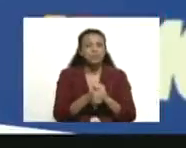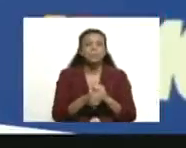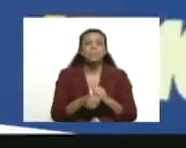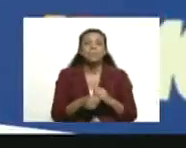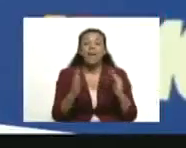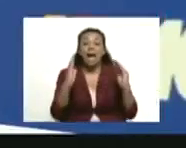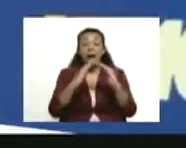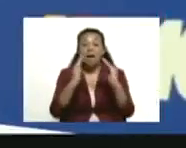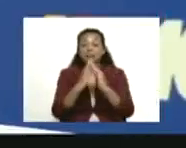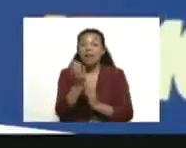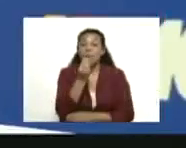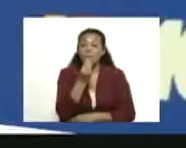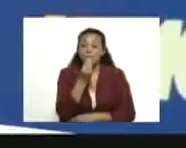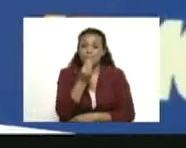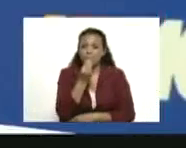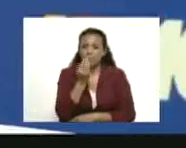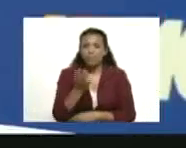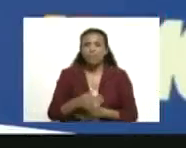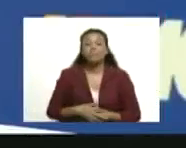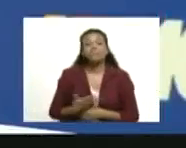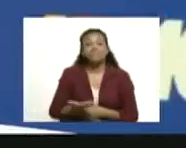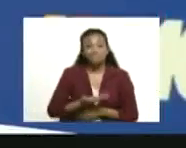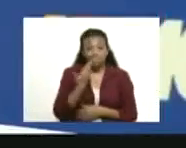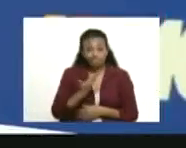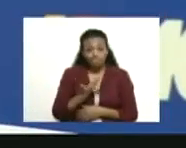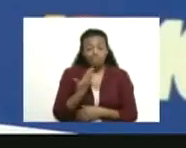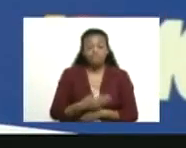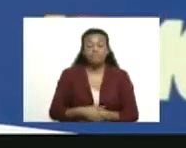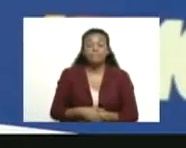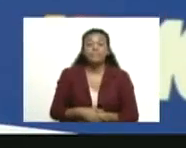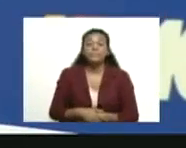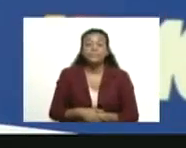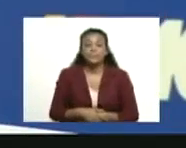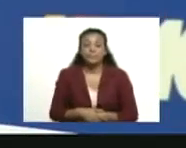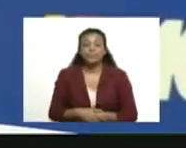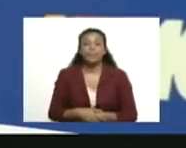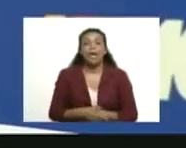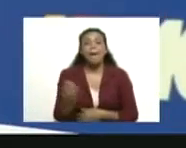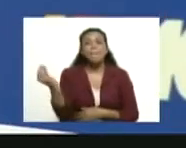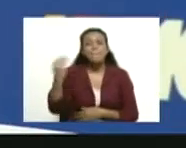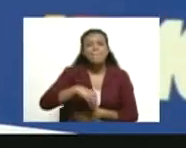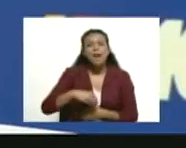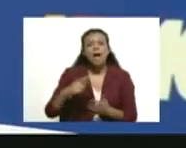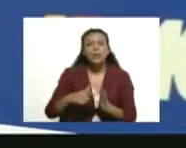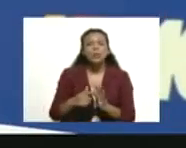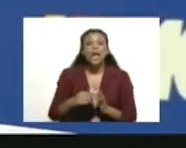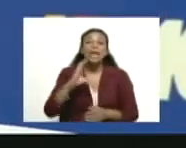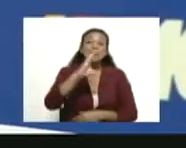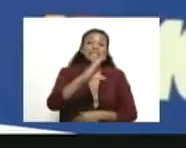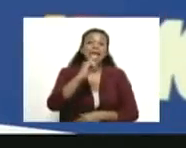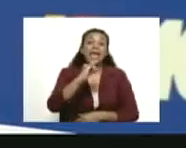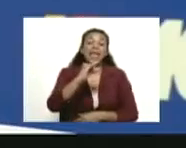casas de alimentación, muy importante. Y además... El CDI. Se le hizo una atención integral